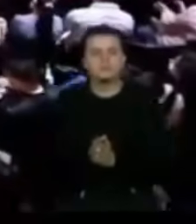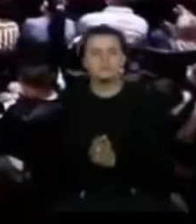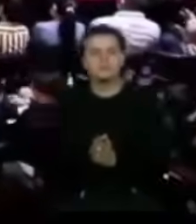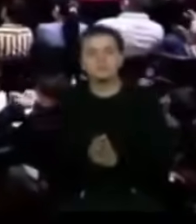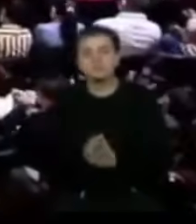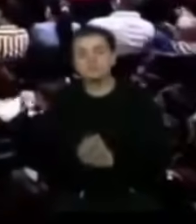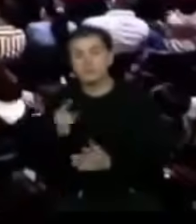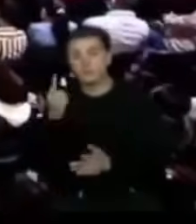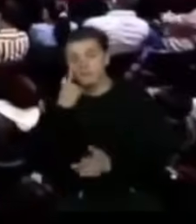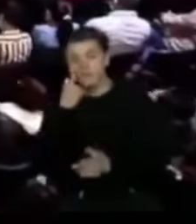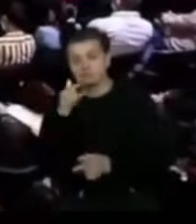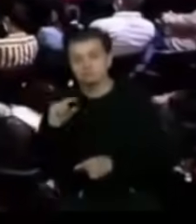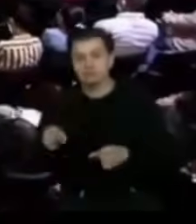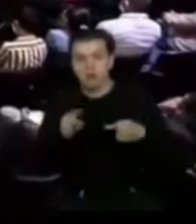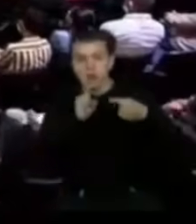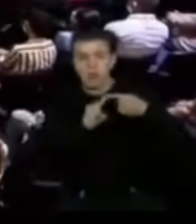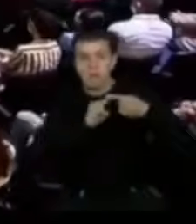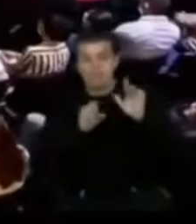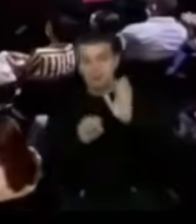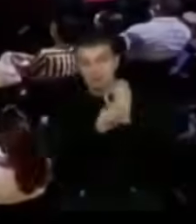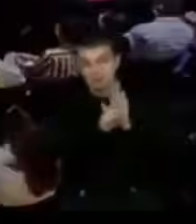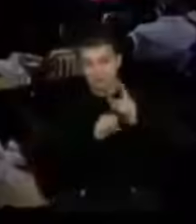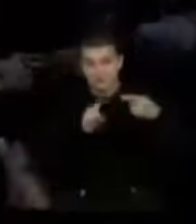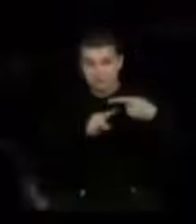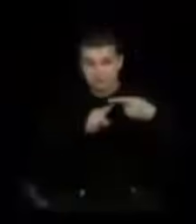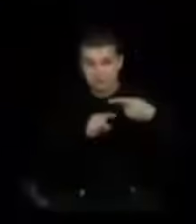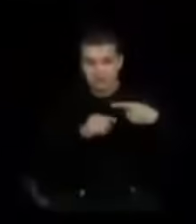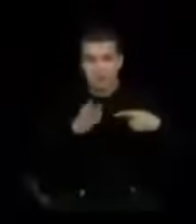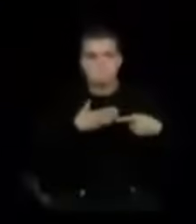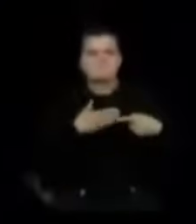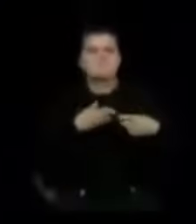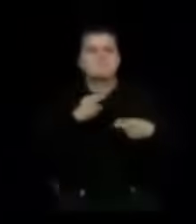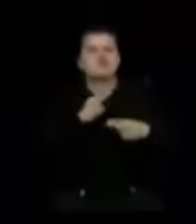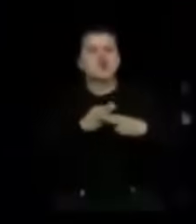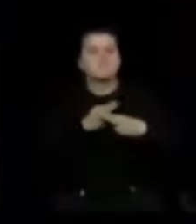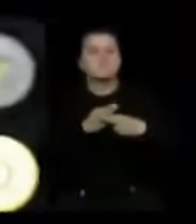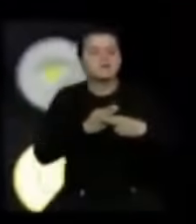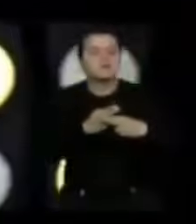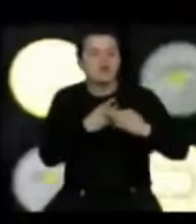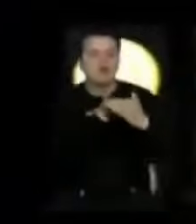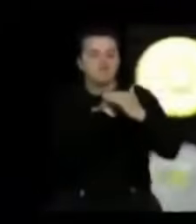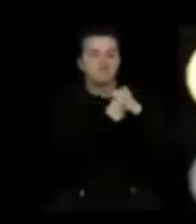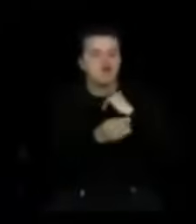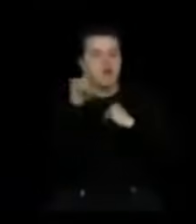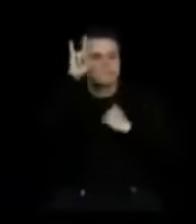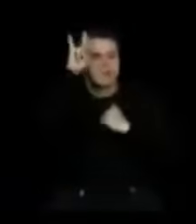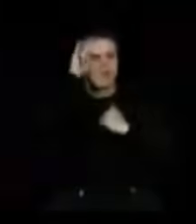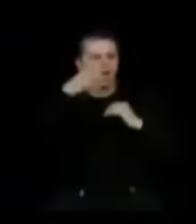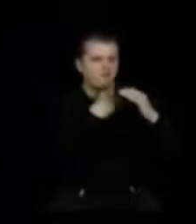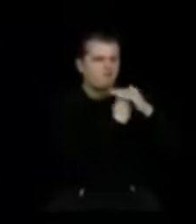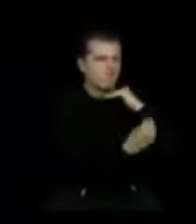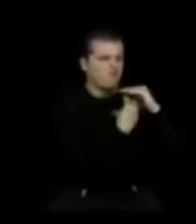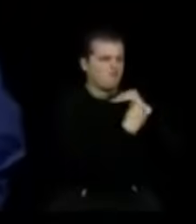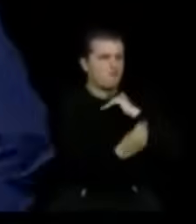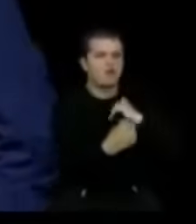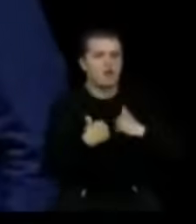La primera señal, dijo Jesús: en mi nombre echarán fuera demonios.